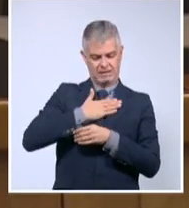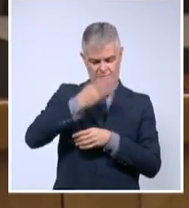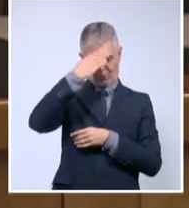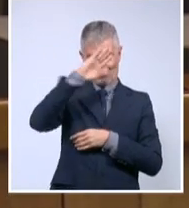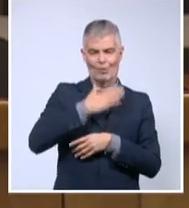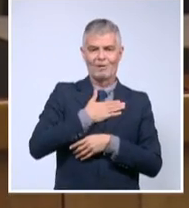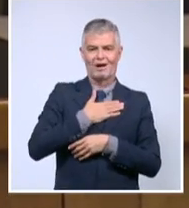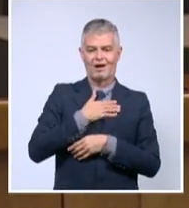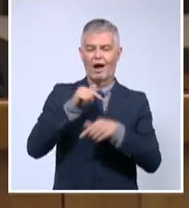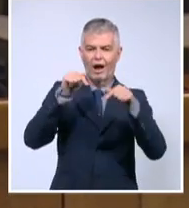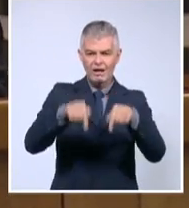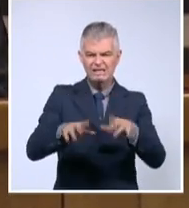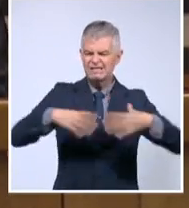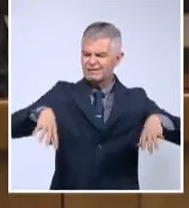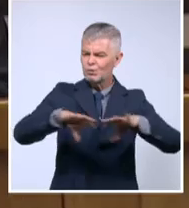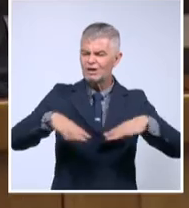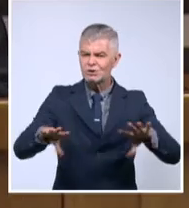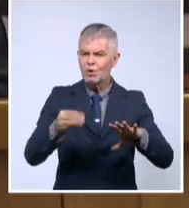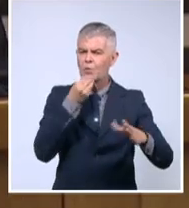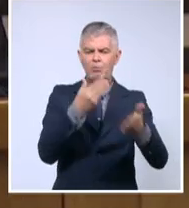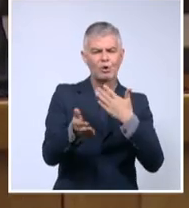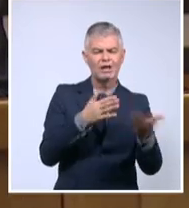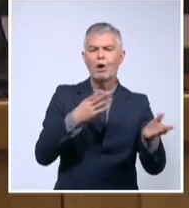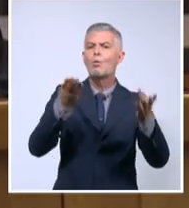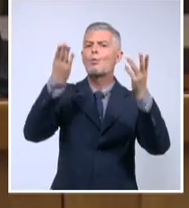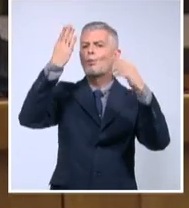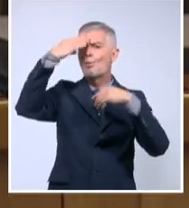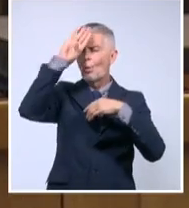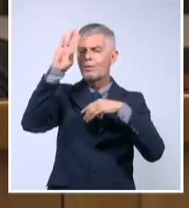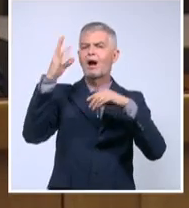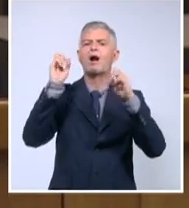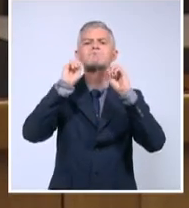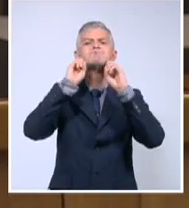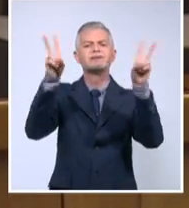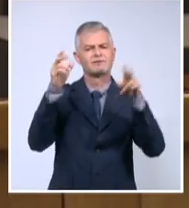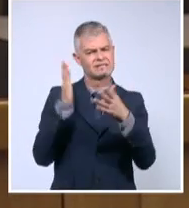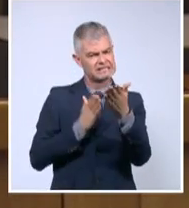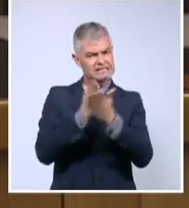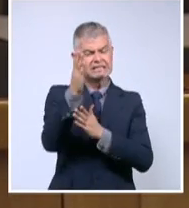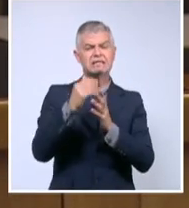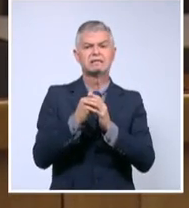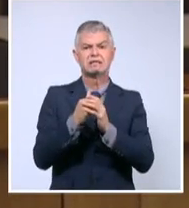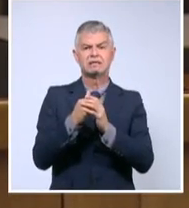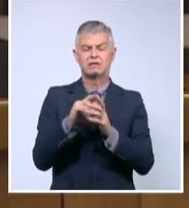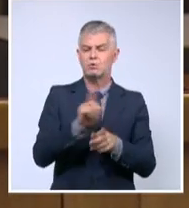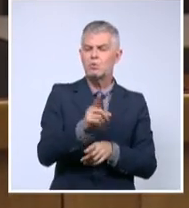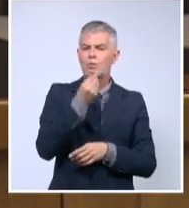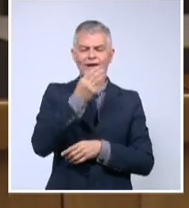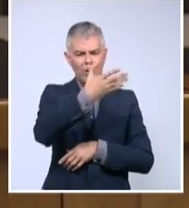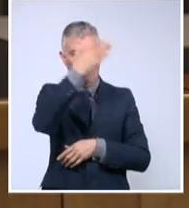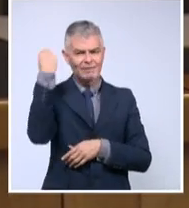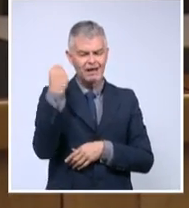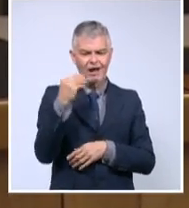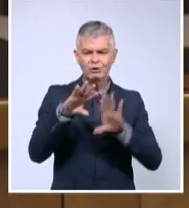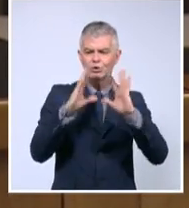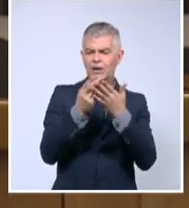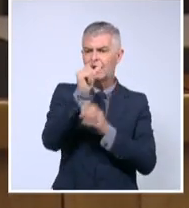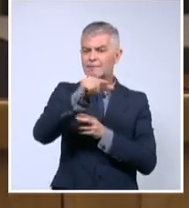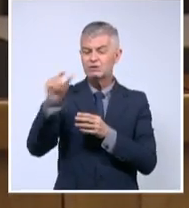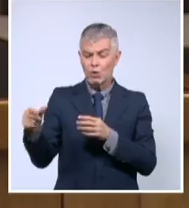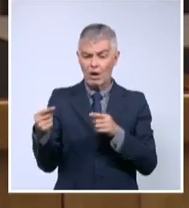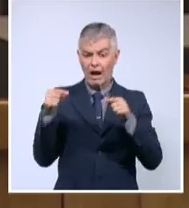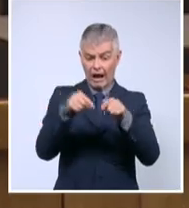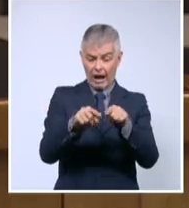duras dificultades, Cuba viva. No olvidar que por cada uno de los que se unen en las redes, convocados por el